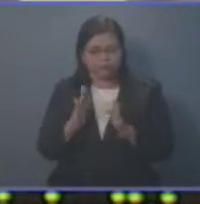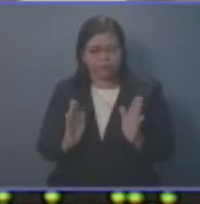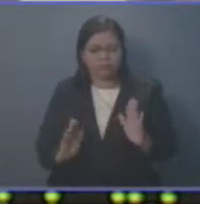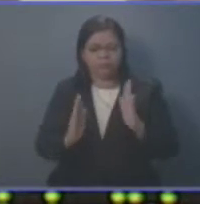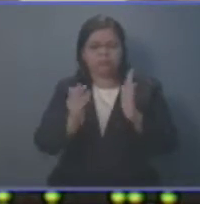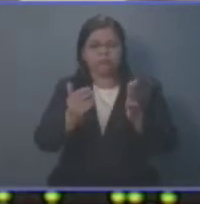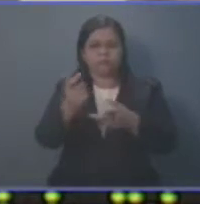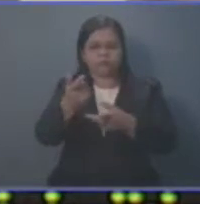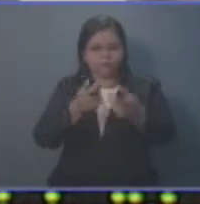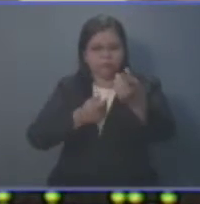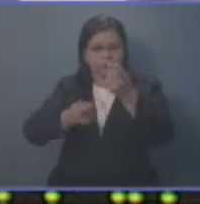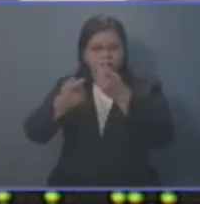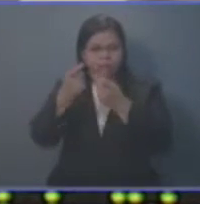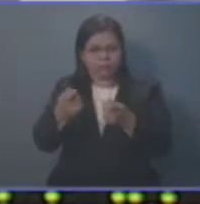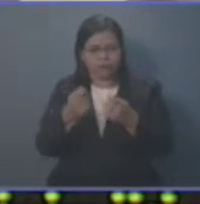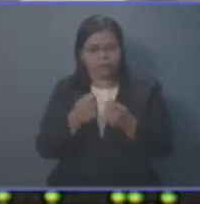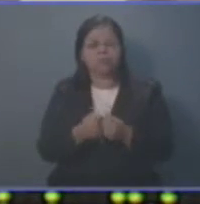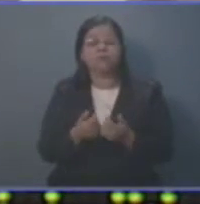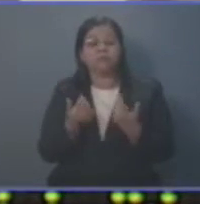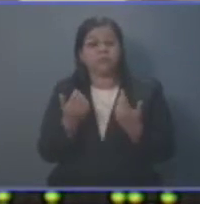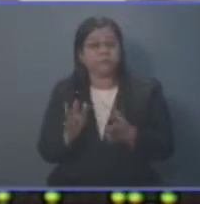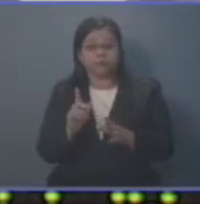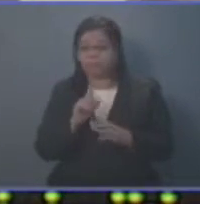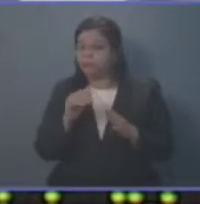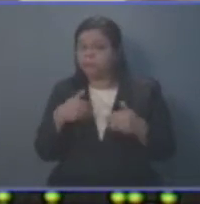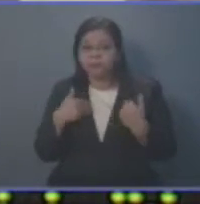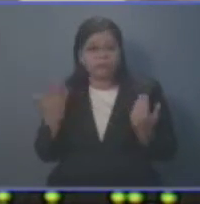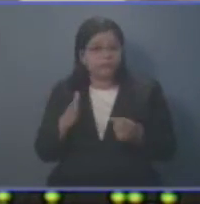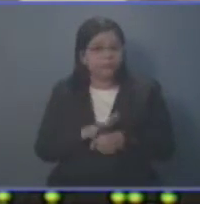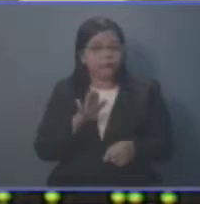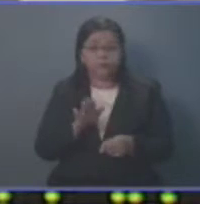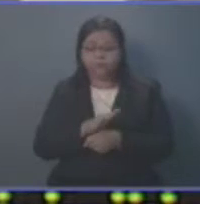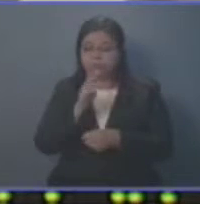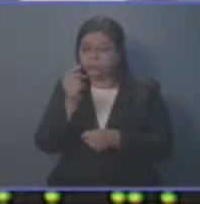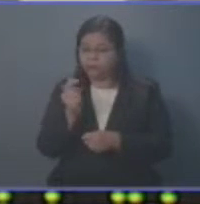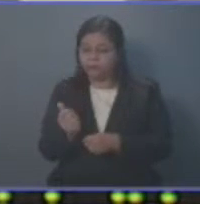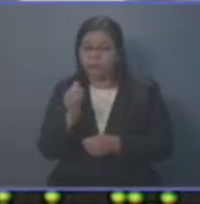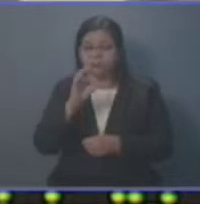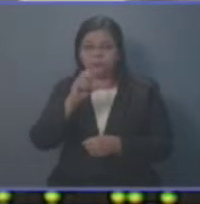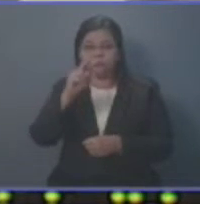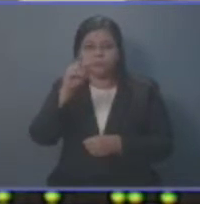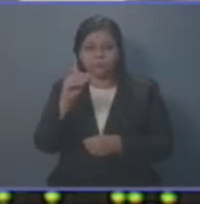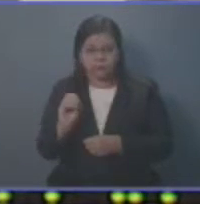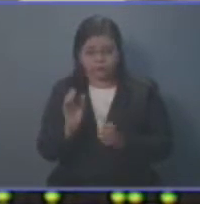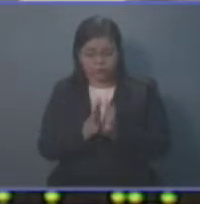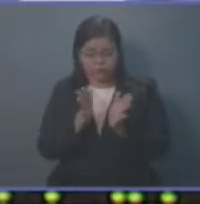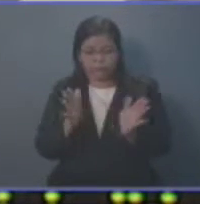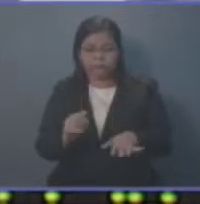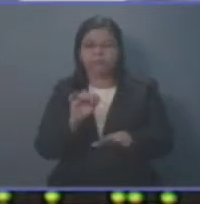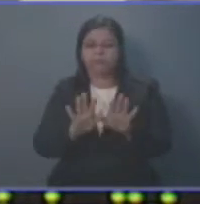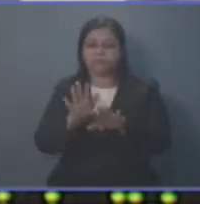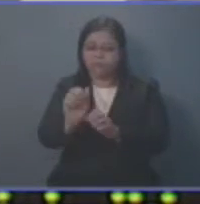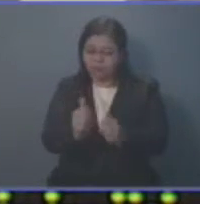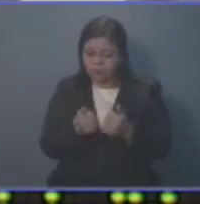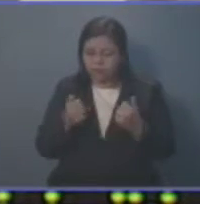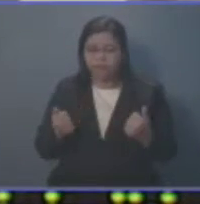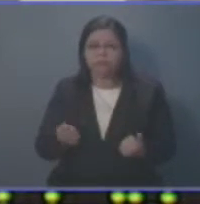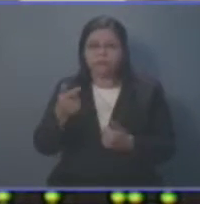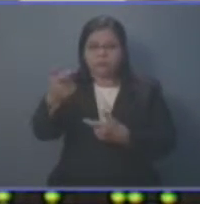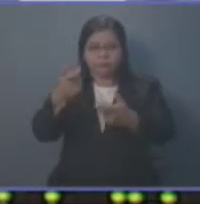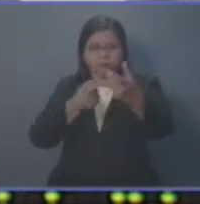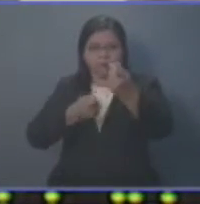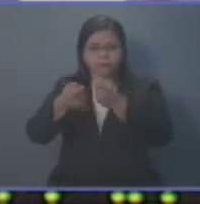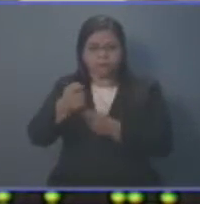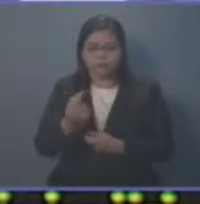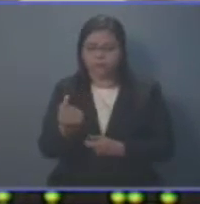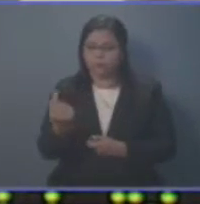sector cafetalero en cuanto a que no disponen de recursos del Fondo General para la compra de 15 millones de plantas de café a los